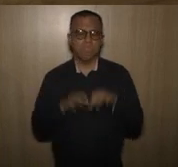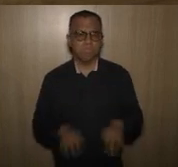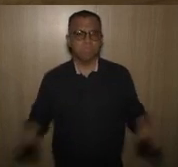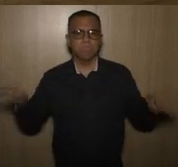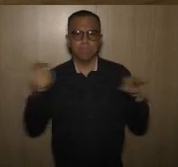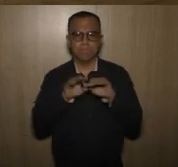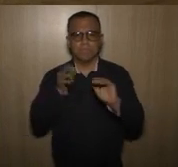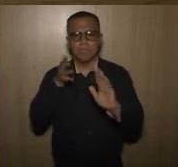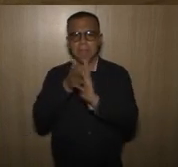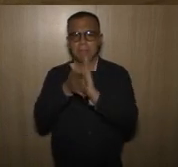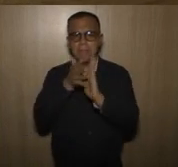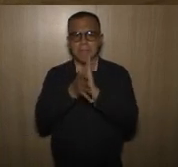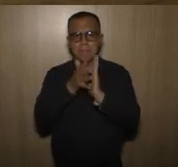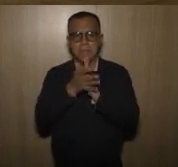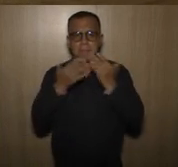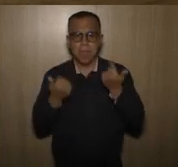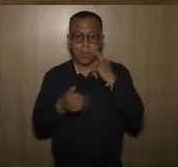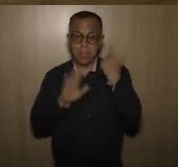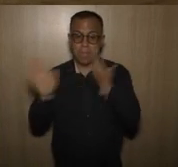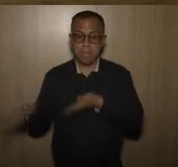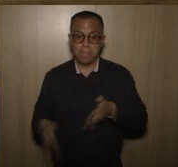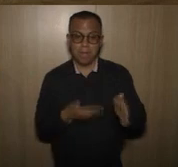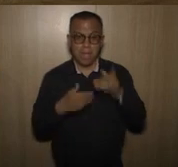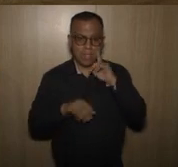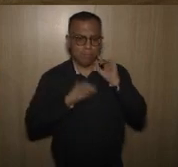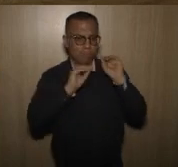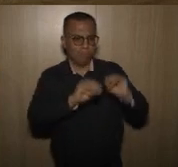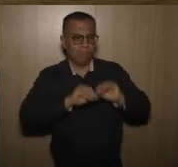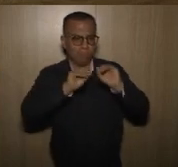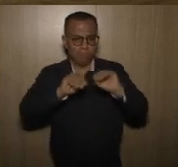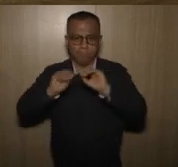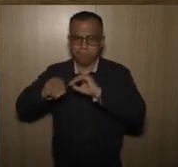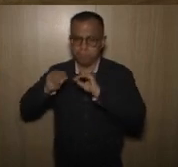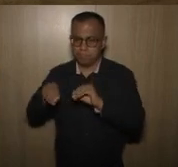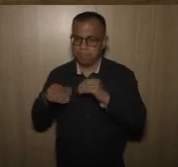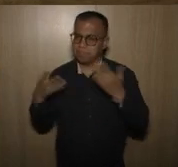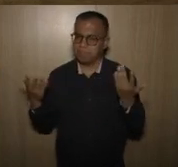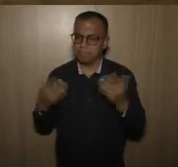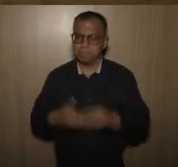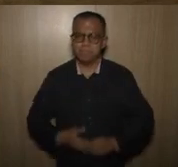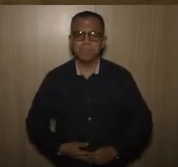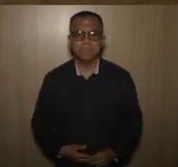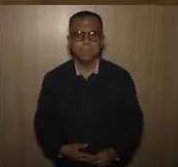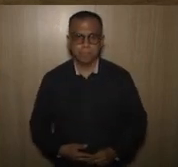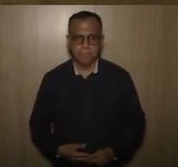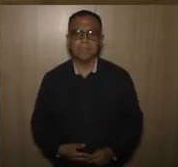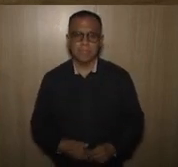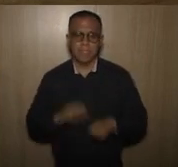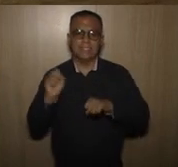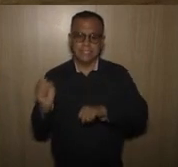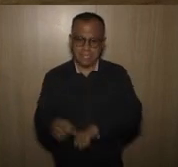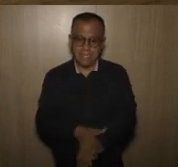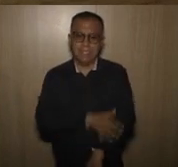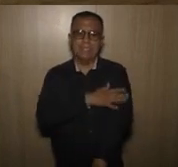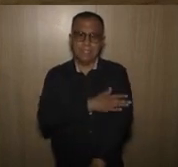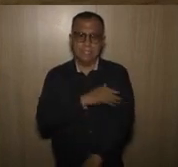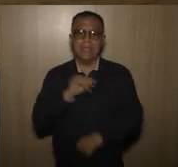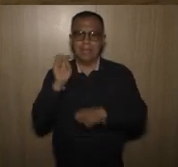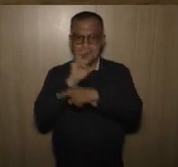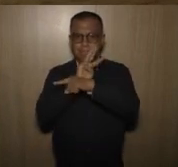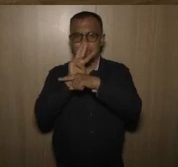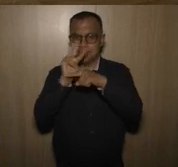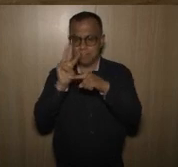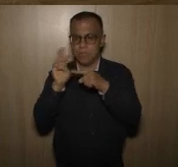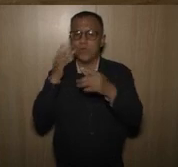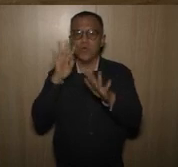importante decirles que ese plan de capacitación igual va a tener esta sensibilización del sistema